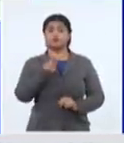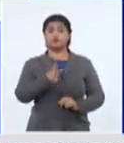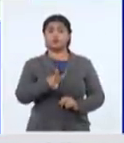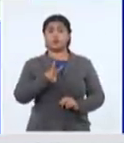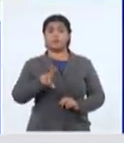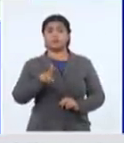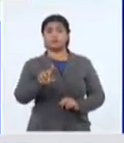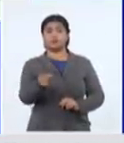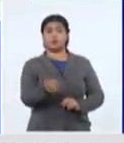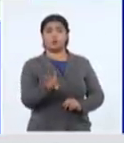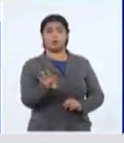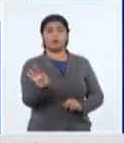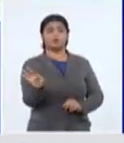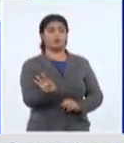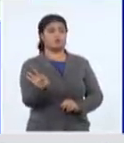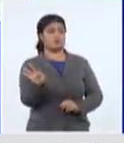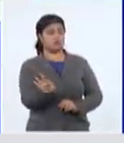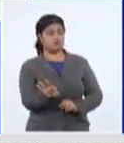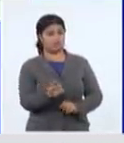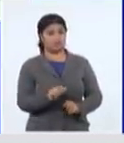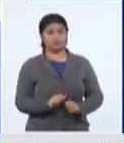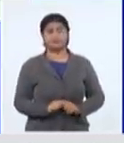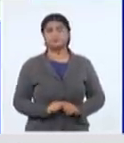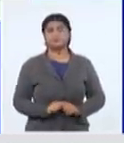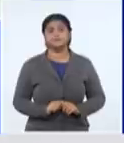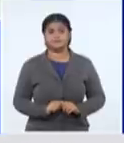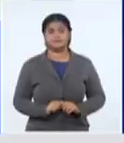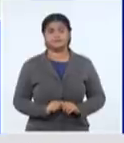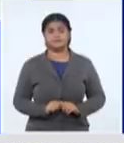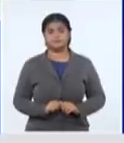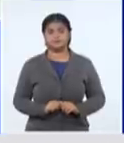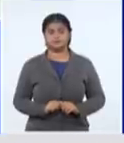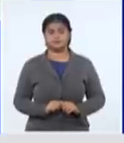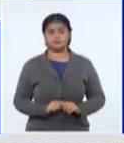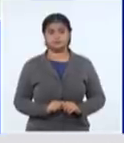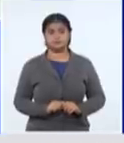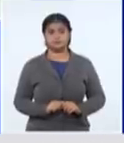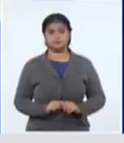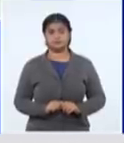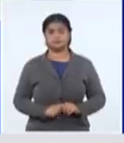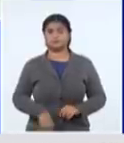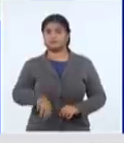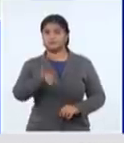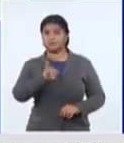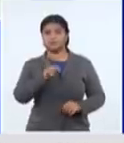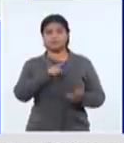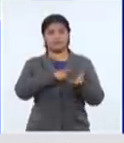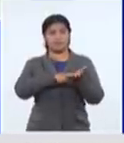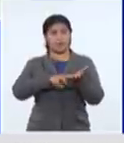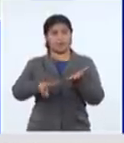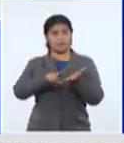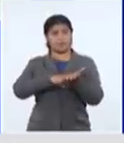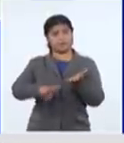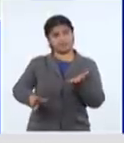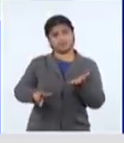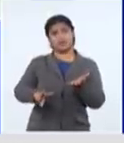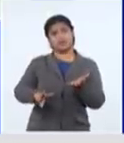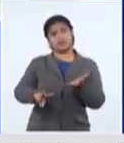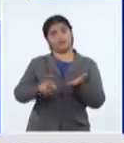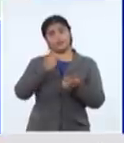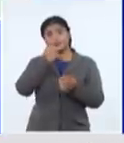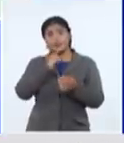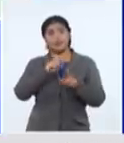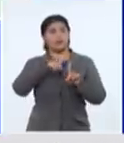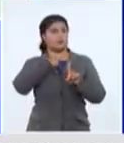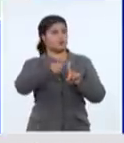221,4 por 100.000 habitantes y las 6 provincias que mantienen las tasas de incidencia